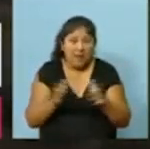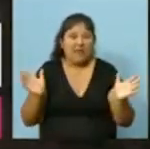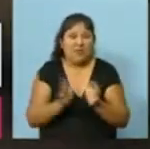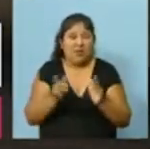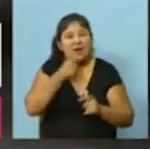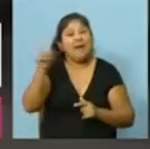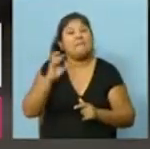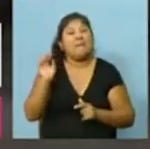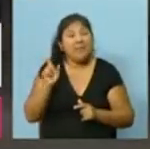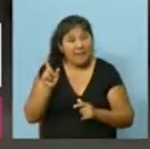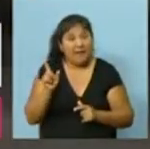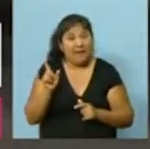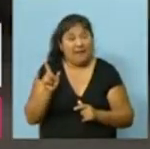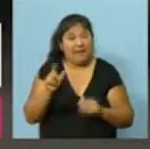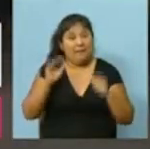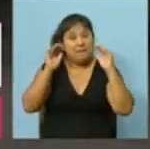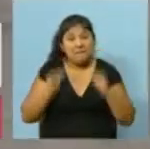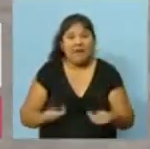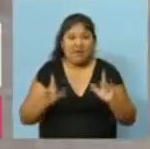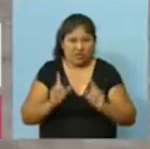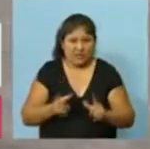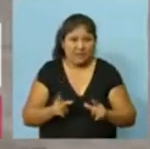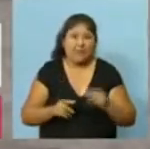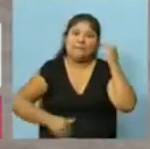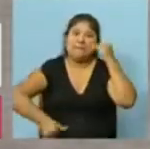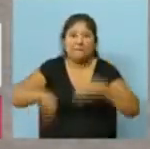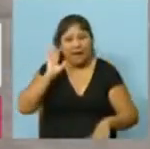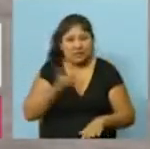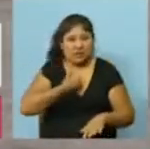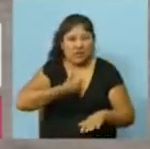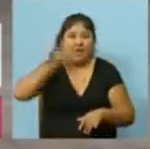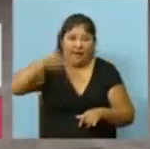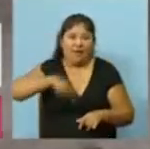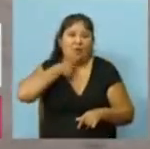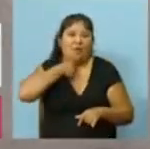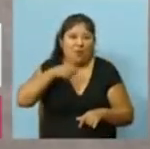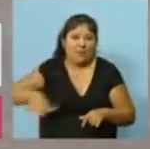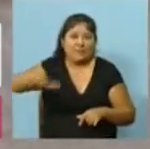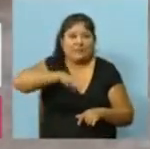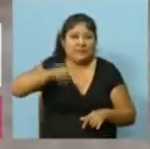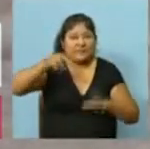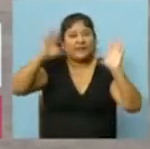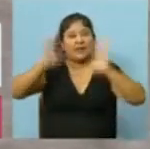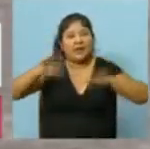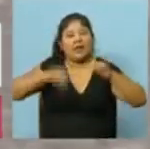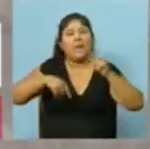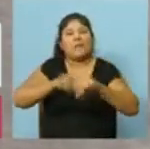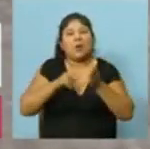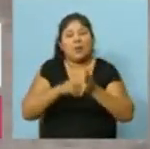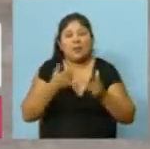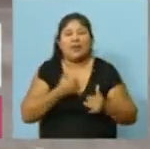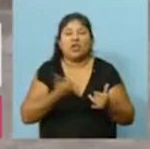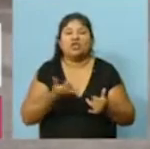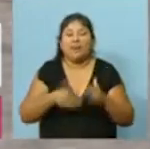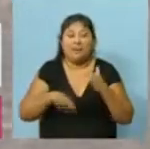creo que si hubiera un milímetro mucho el resto se manifestó toda la zona de san salvador de jujuy y básicamente afecto a aquellos lugares que